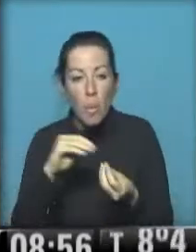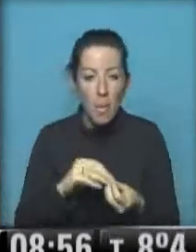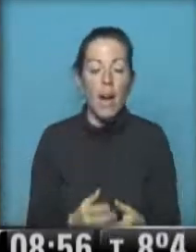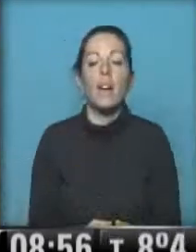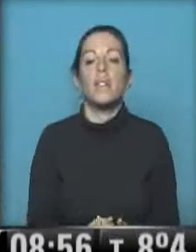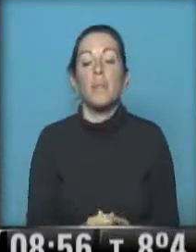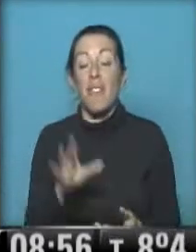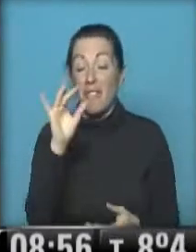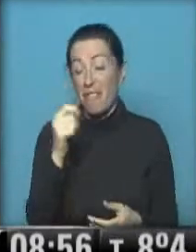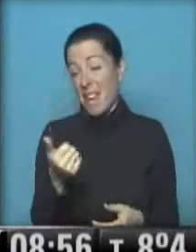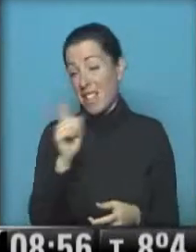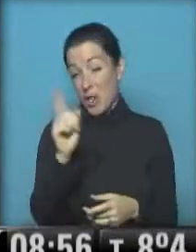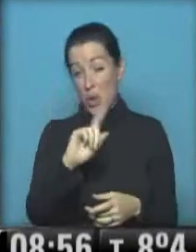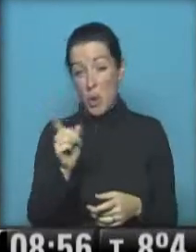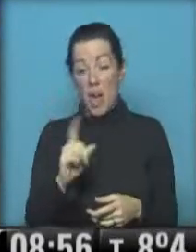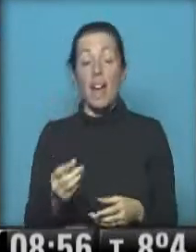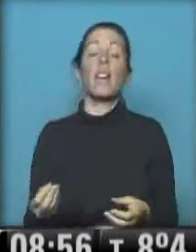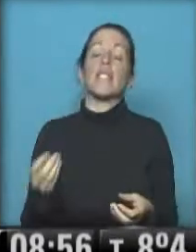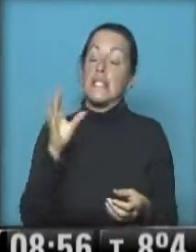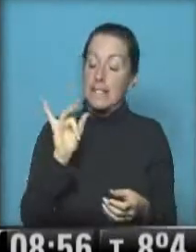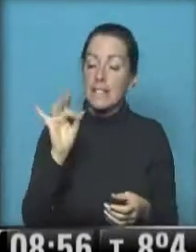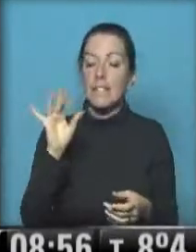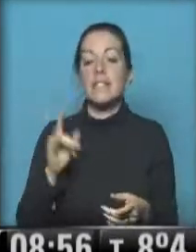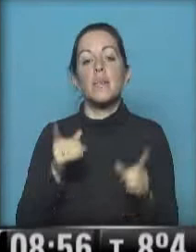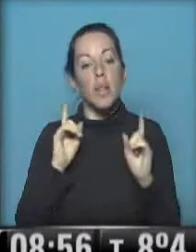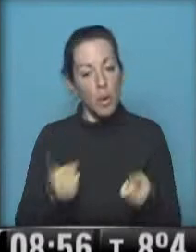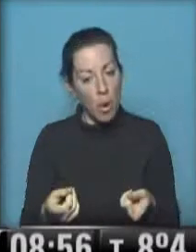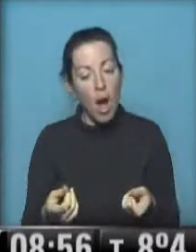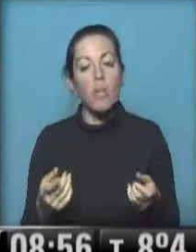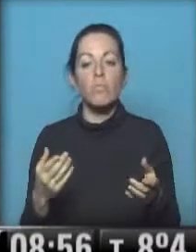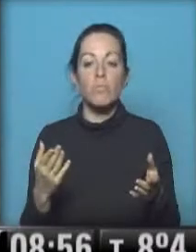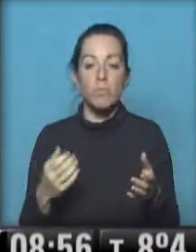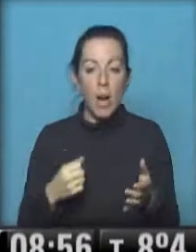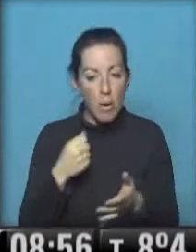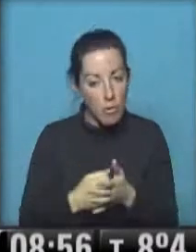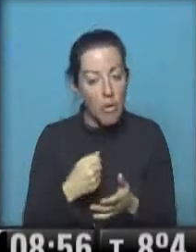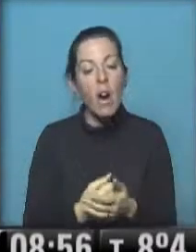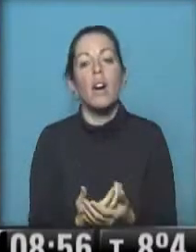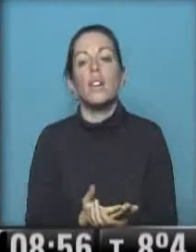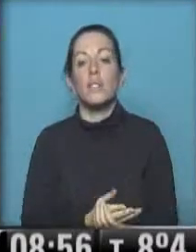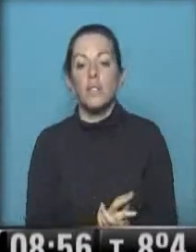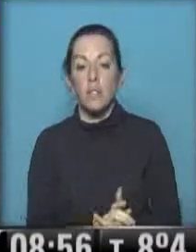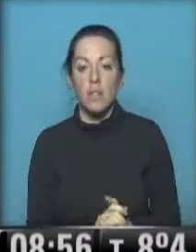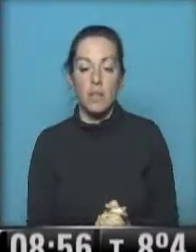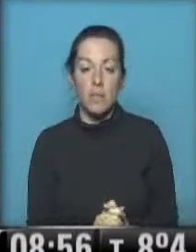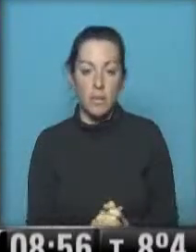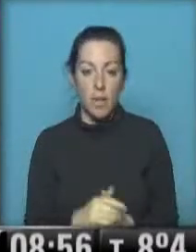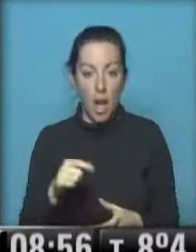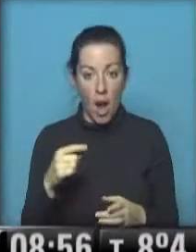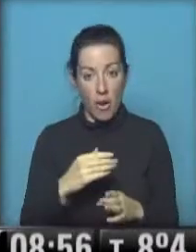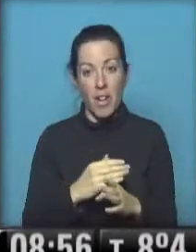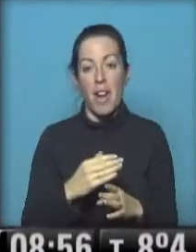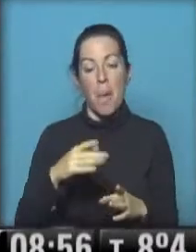que son complejas porque se necesitan varias políticas a la vez han tenido un resultado notable y esto bueno afortunadamente ya se ve en las estadísticas